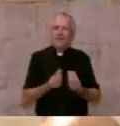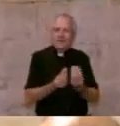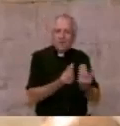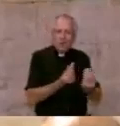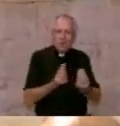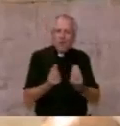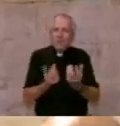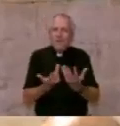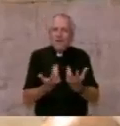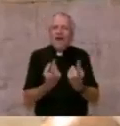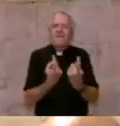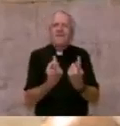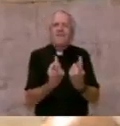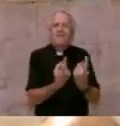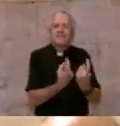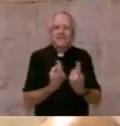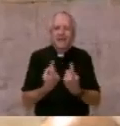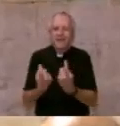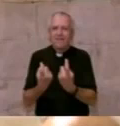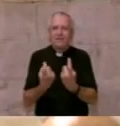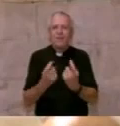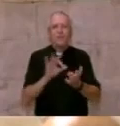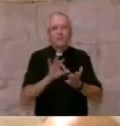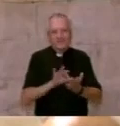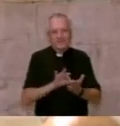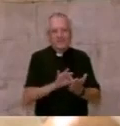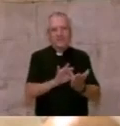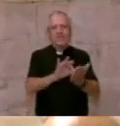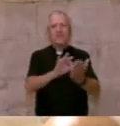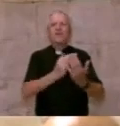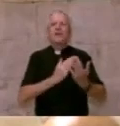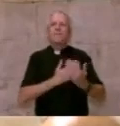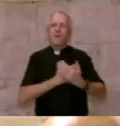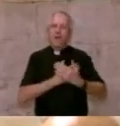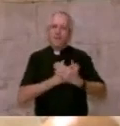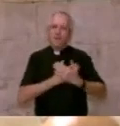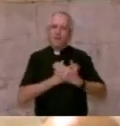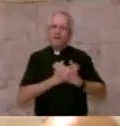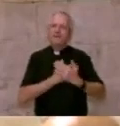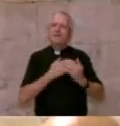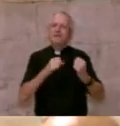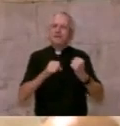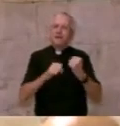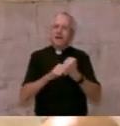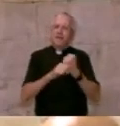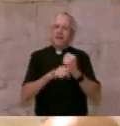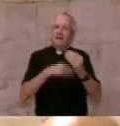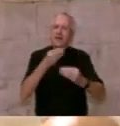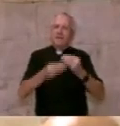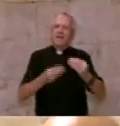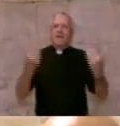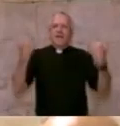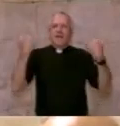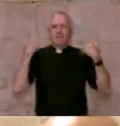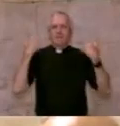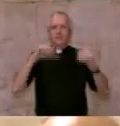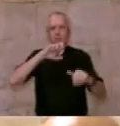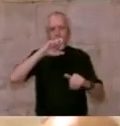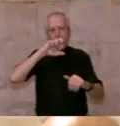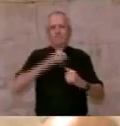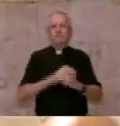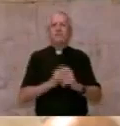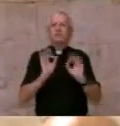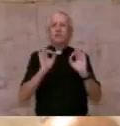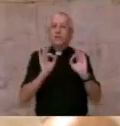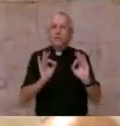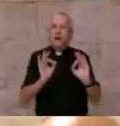la necesidad. Un hombre de servicio que por amor da forma a la tarea episcopal. Esto lleva al